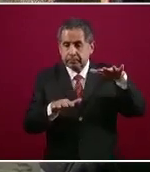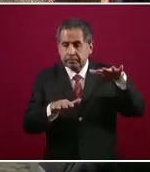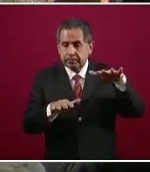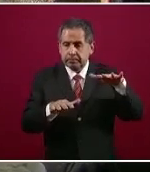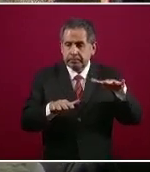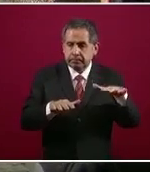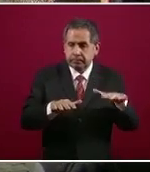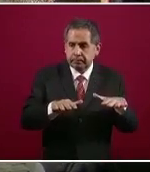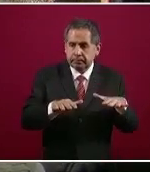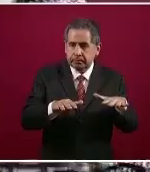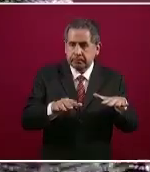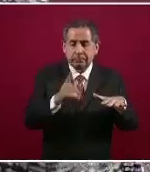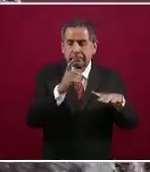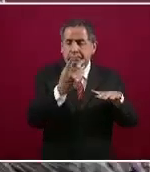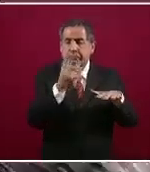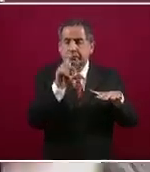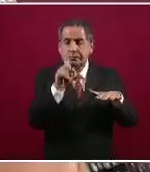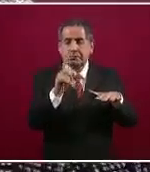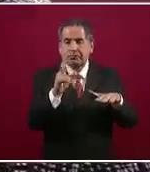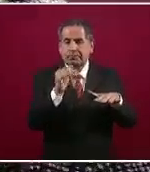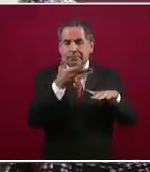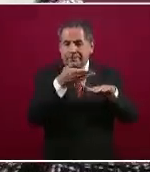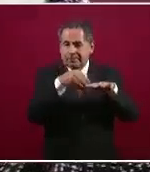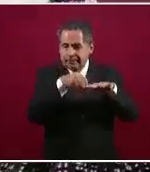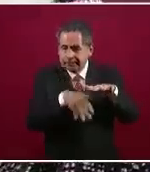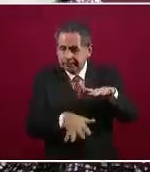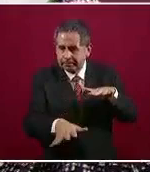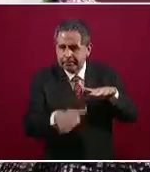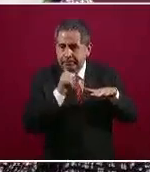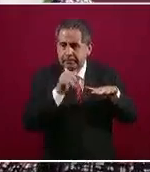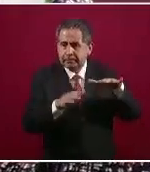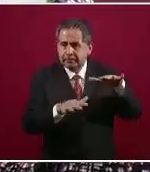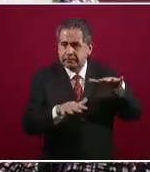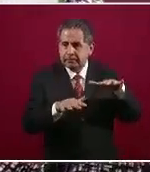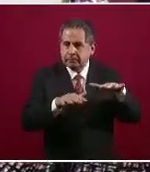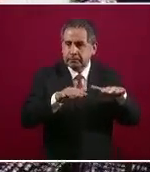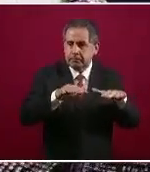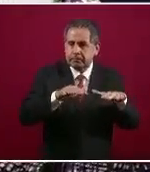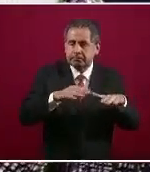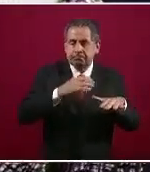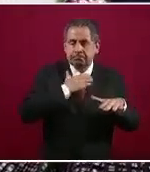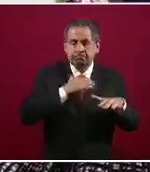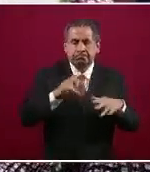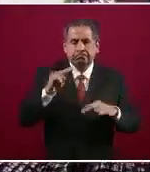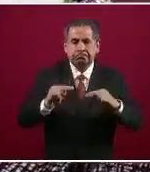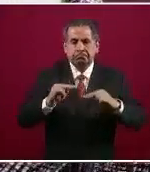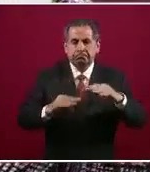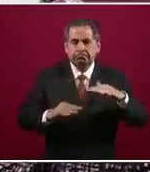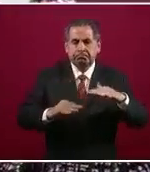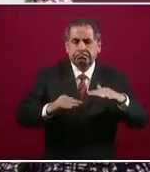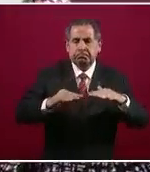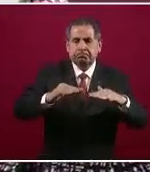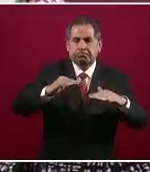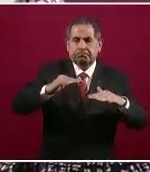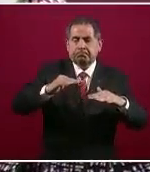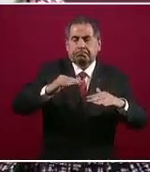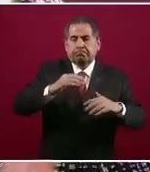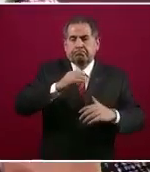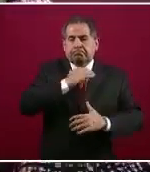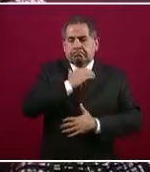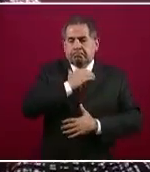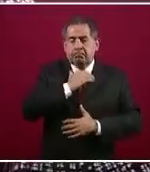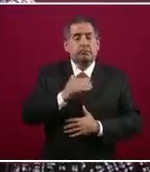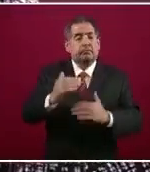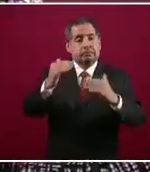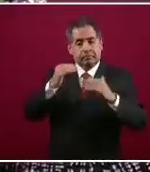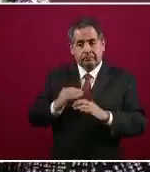toda una serie de inundaciones, ya no podía fluir el agua. Entonces se comenzó a decir que teníamos que, aparte de tener el otro drenaje profundo que